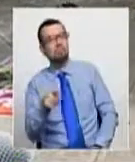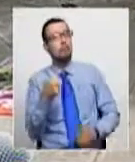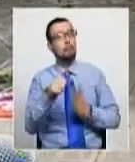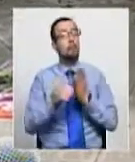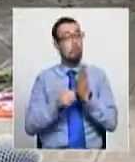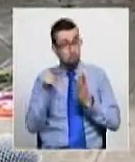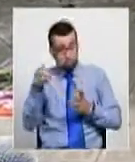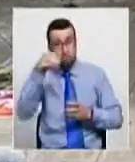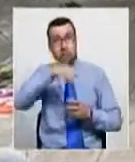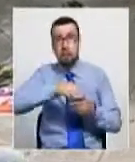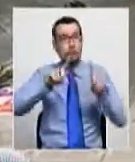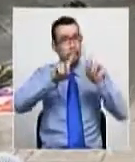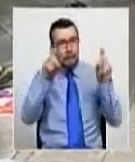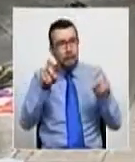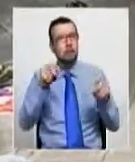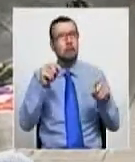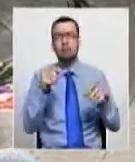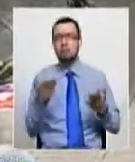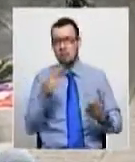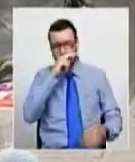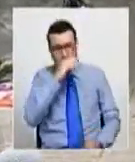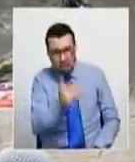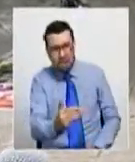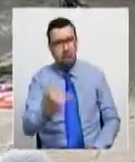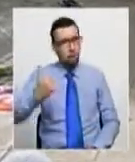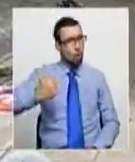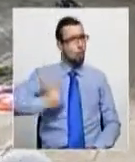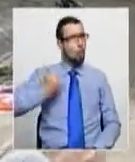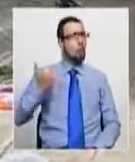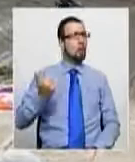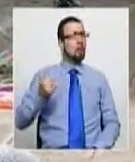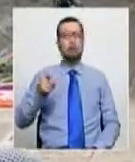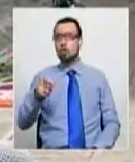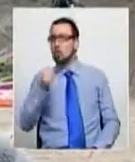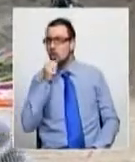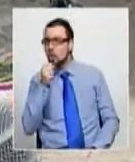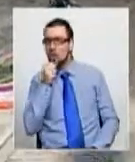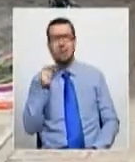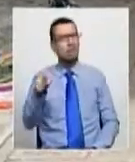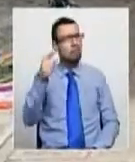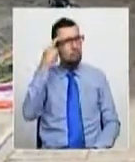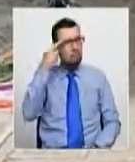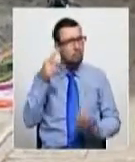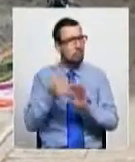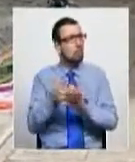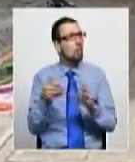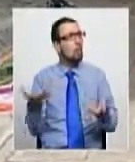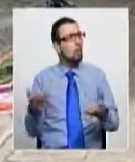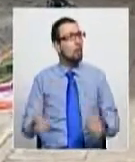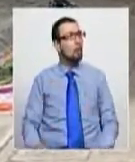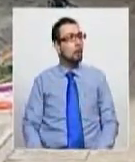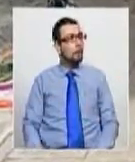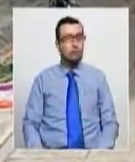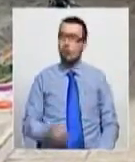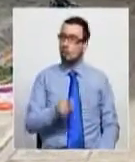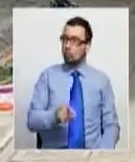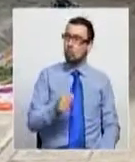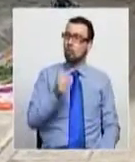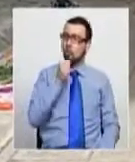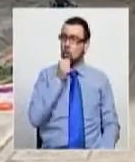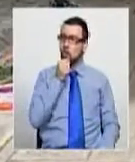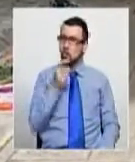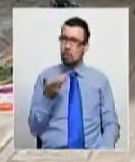trata de este tema en programas infantiles juveniles las noticias de opinión en noticias y